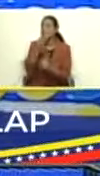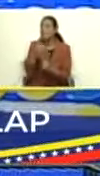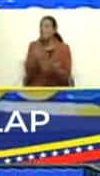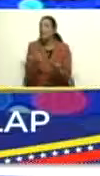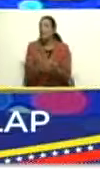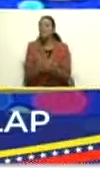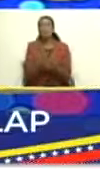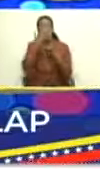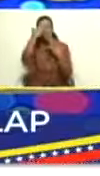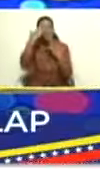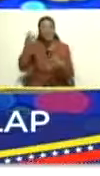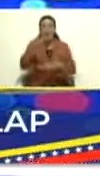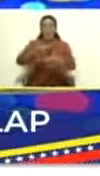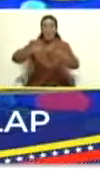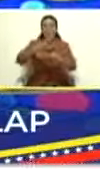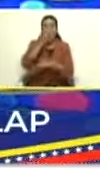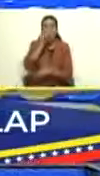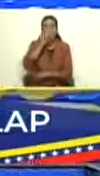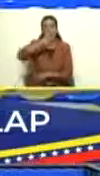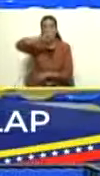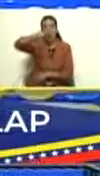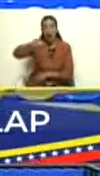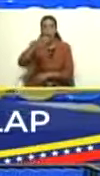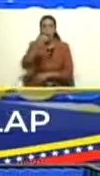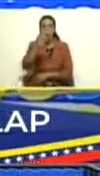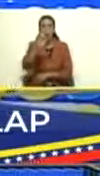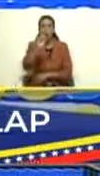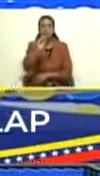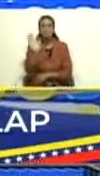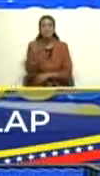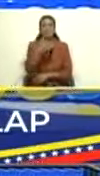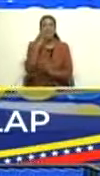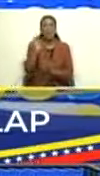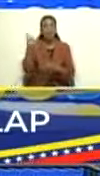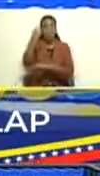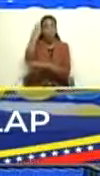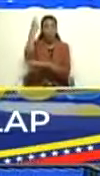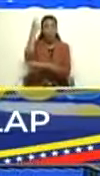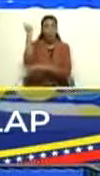Mi saludo al gobernador José Vázquez del Guárico.